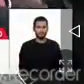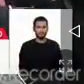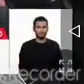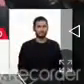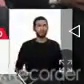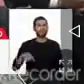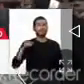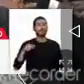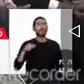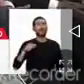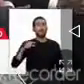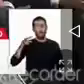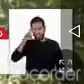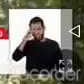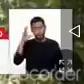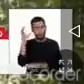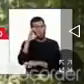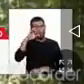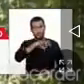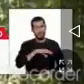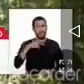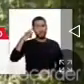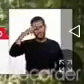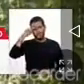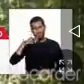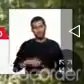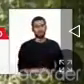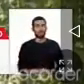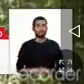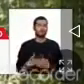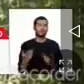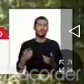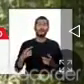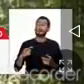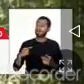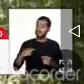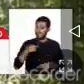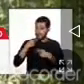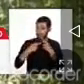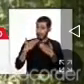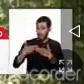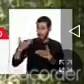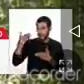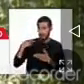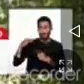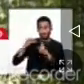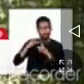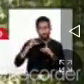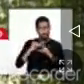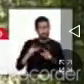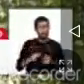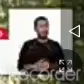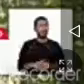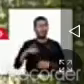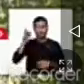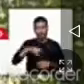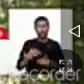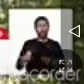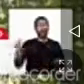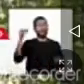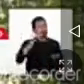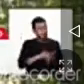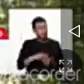de Chile y de México. Y como ya han dicho quienes precedieron el uso de la palabra, y hay que